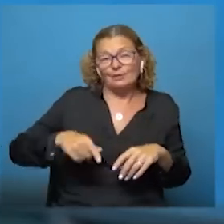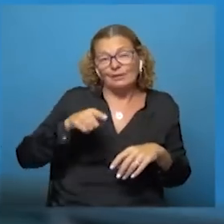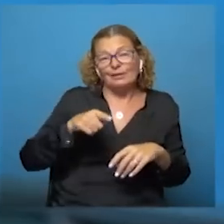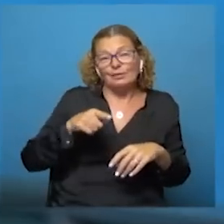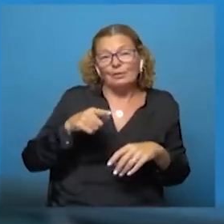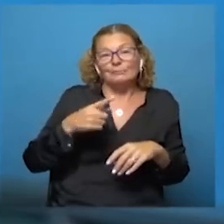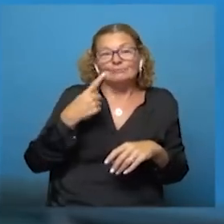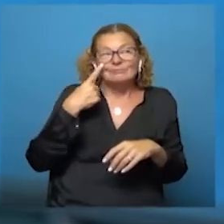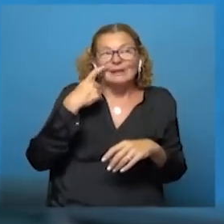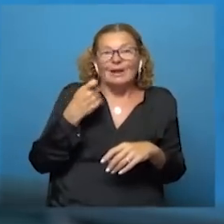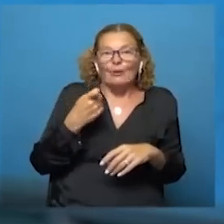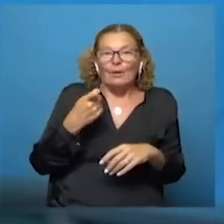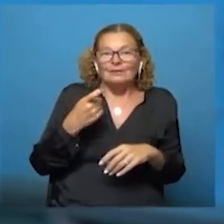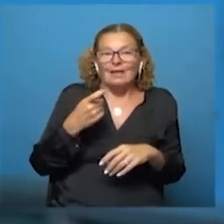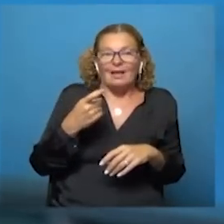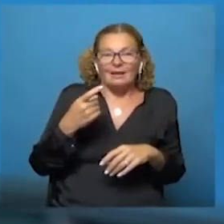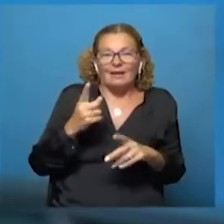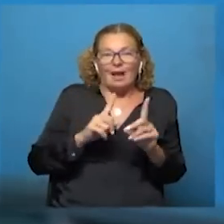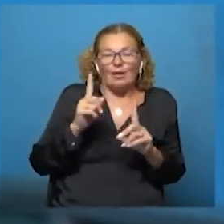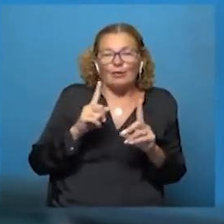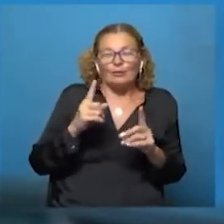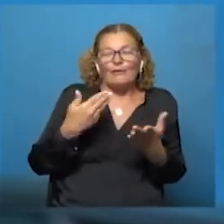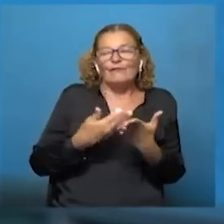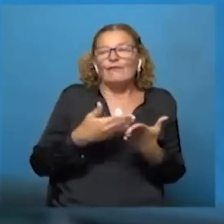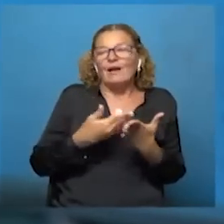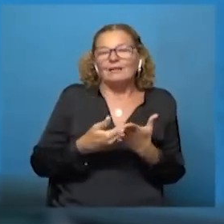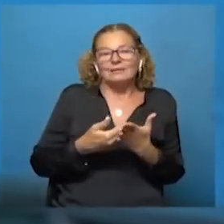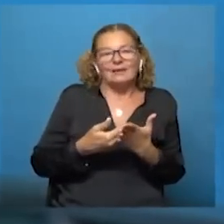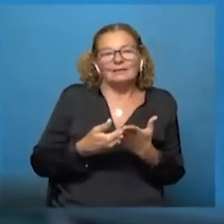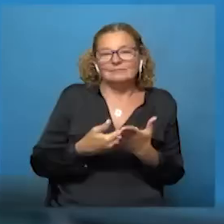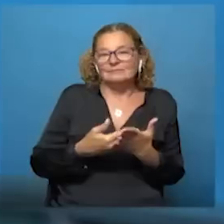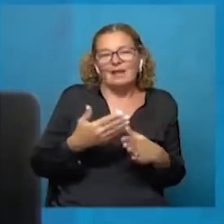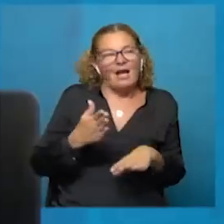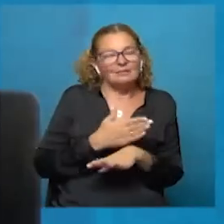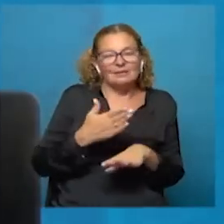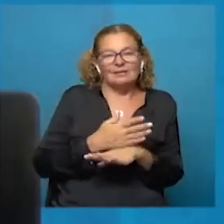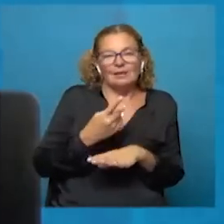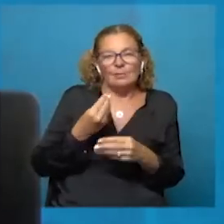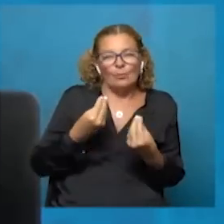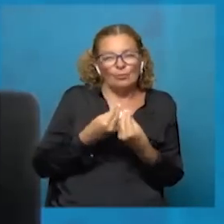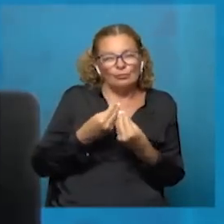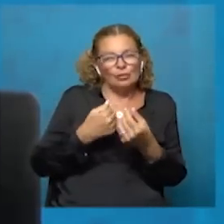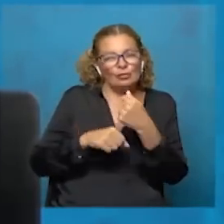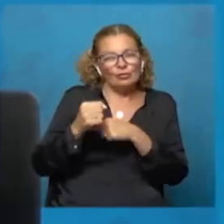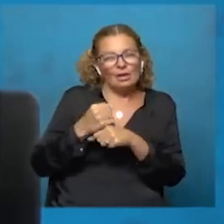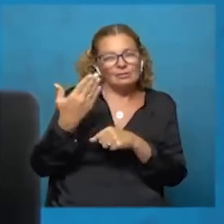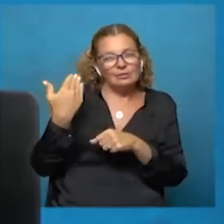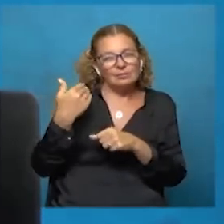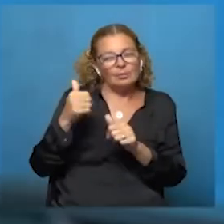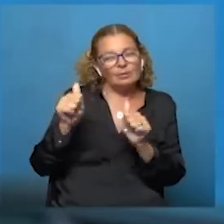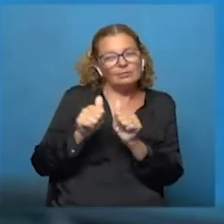denota algunas este falencias que se tuvieron en el origen hace unos años Te tocó asesorar a la